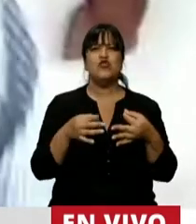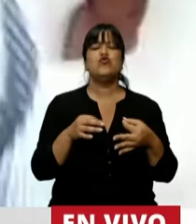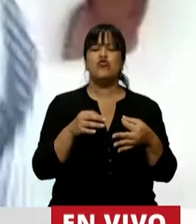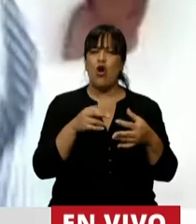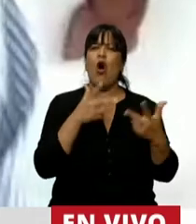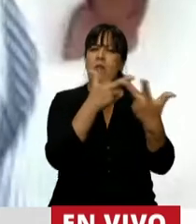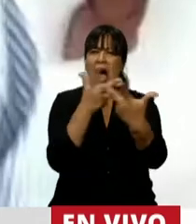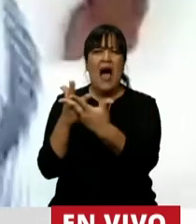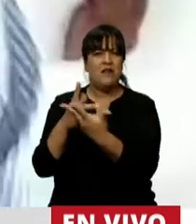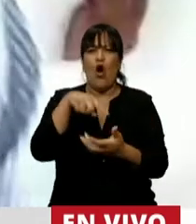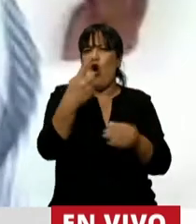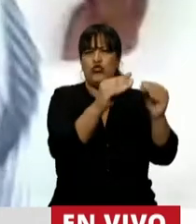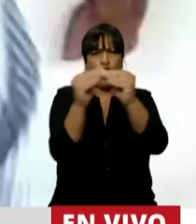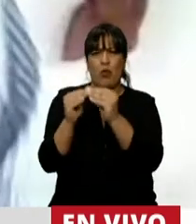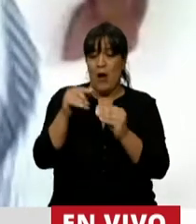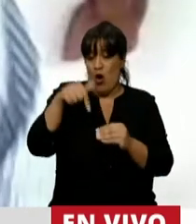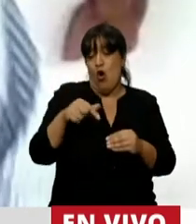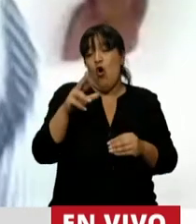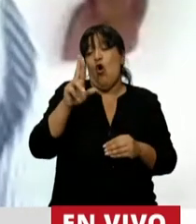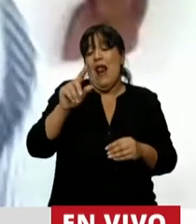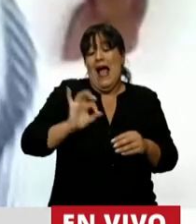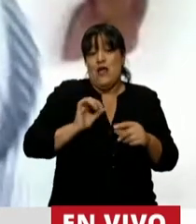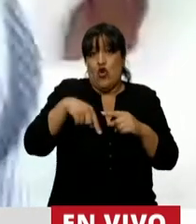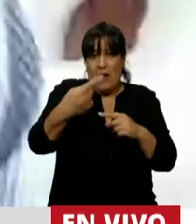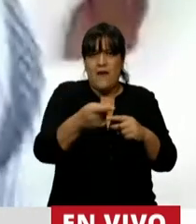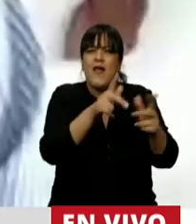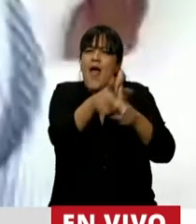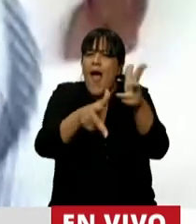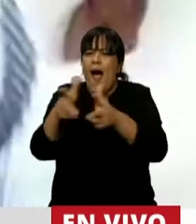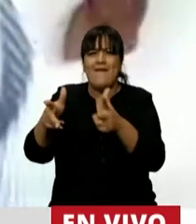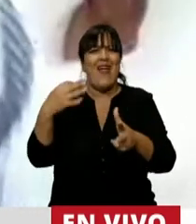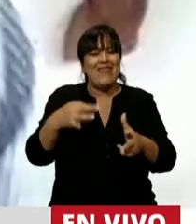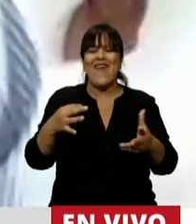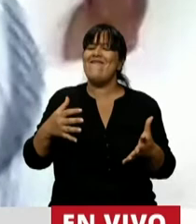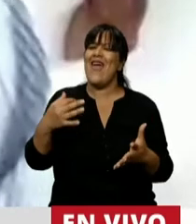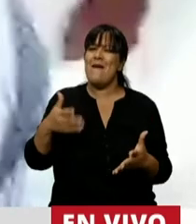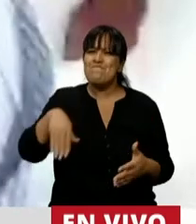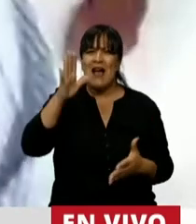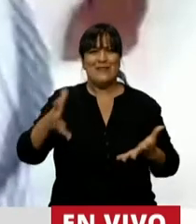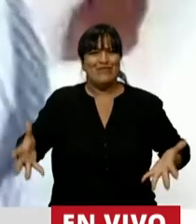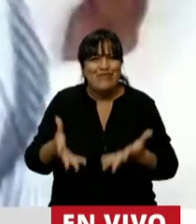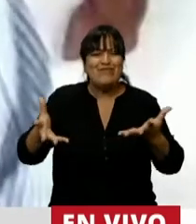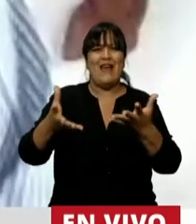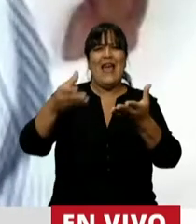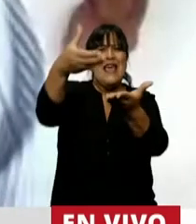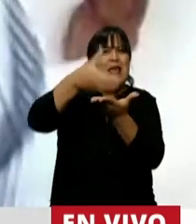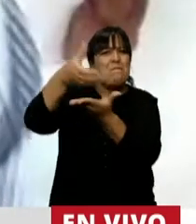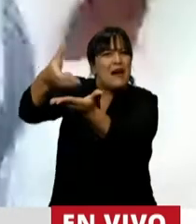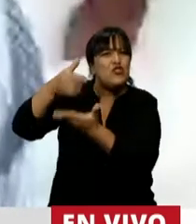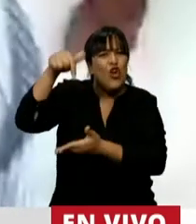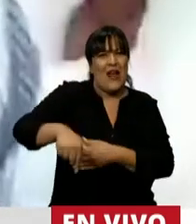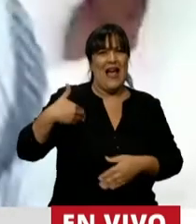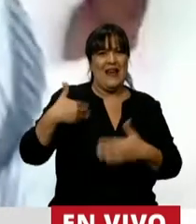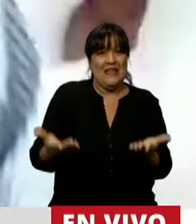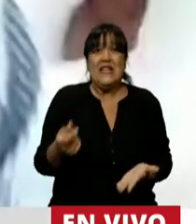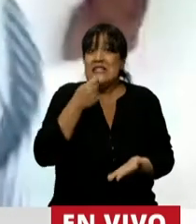otros colegas durante este año que viene. Hay que impulsar las inversiones en la Argentina. Si